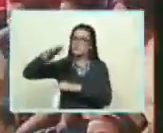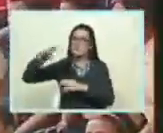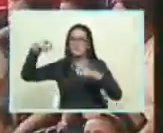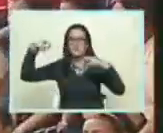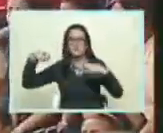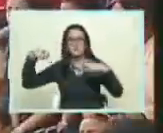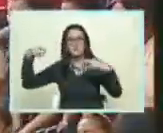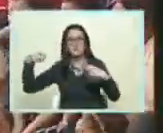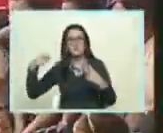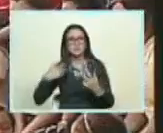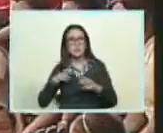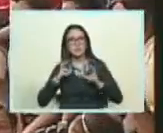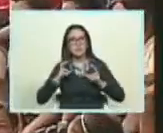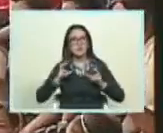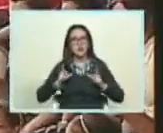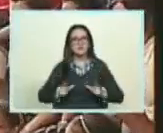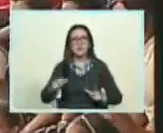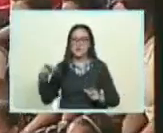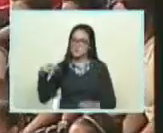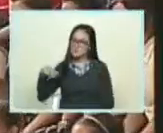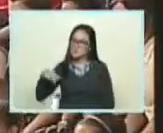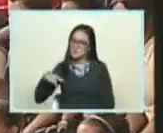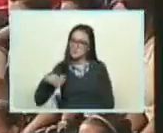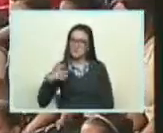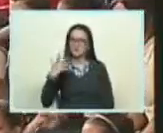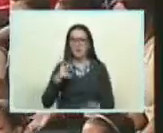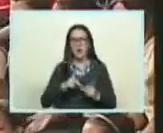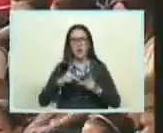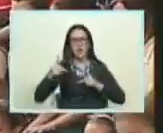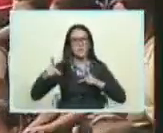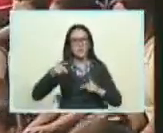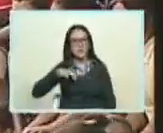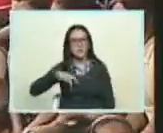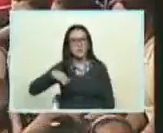montaña, y puedan descansar. Han caminado como 5 kilómetros.